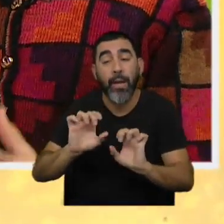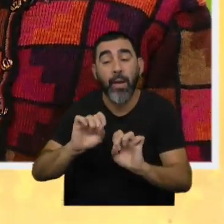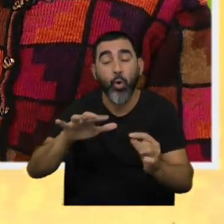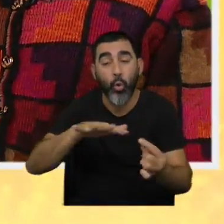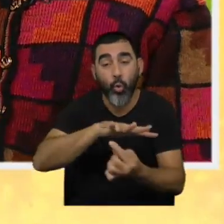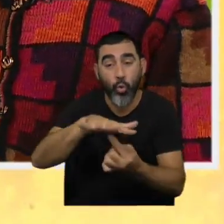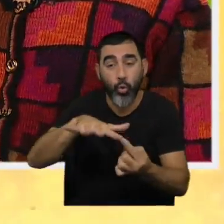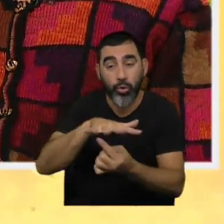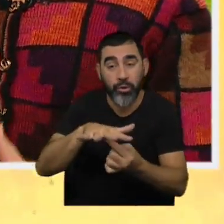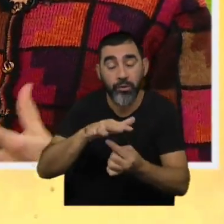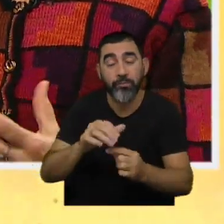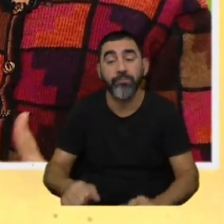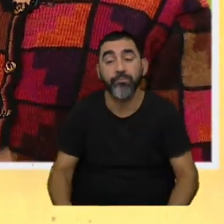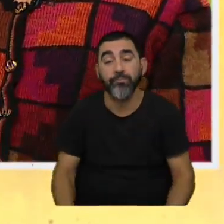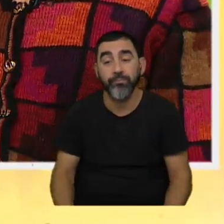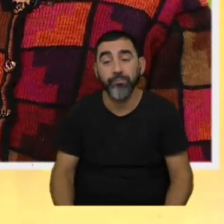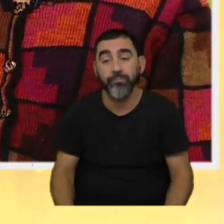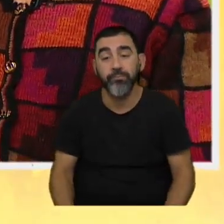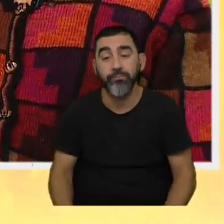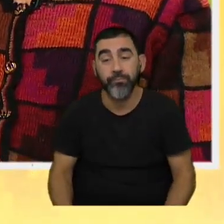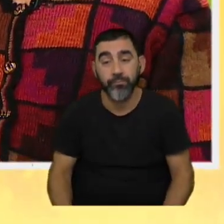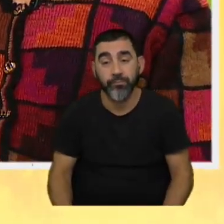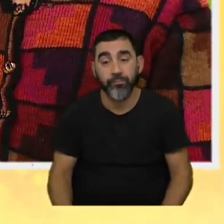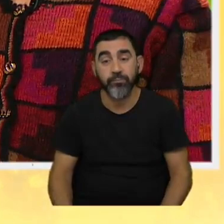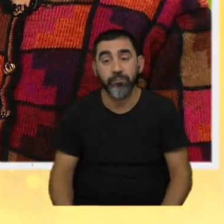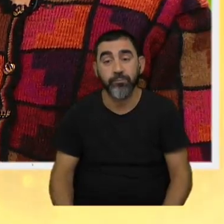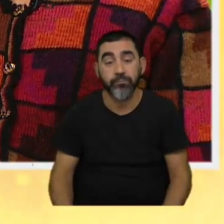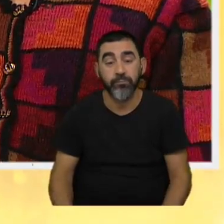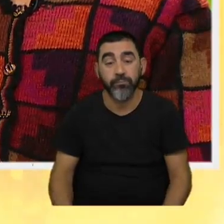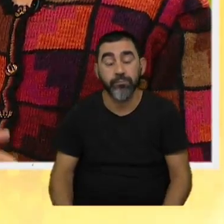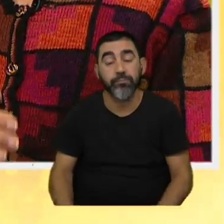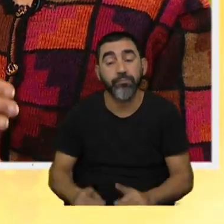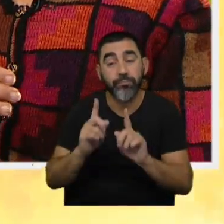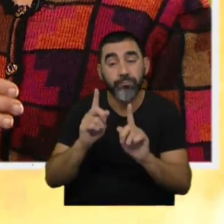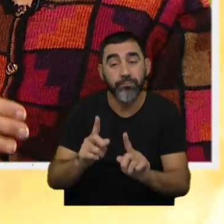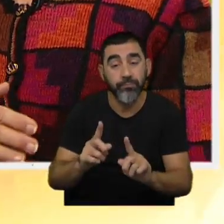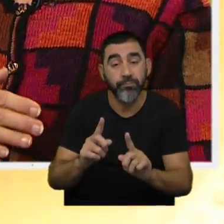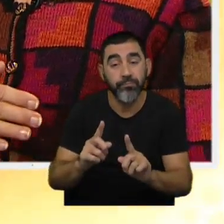esos contextos lo que me parece a mí tenemos que tender es a ir